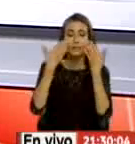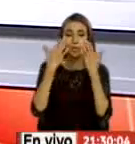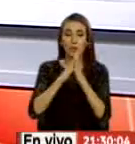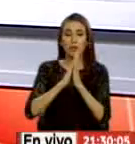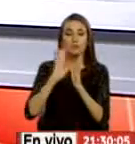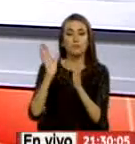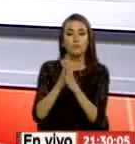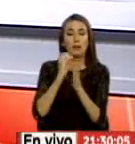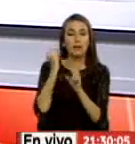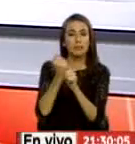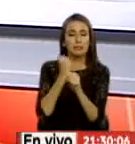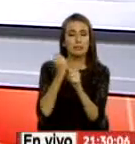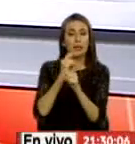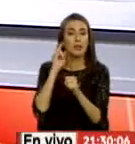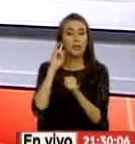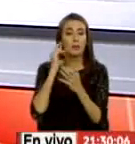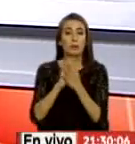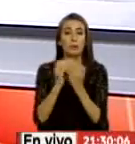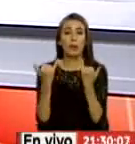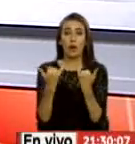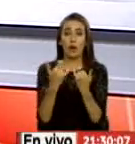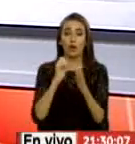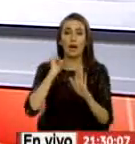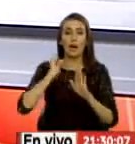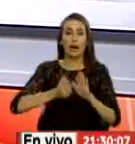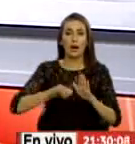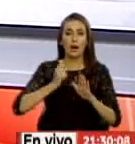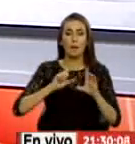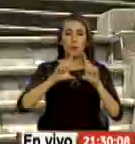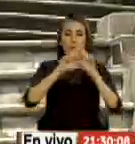de una multinacional en Europa. Vamos a conocer su historia.